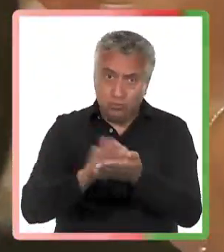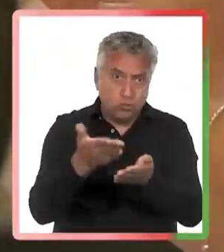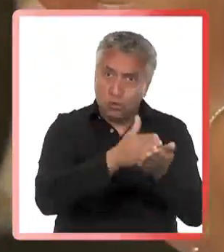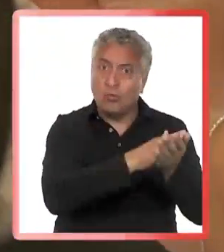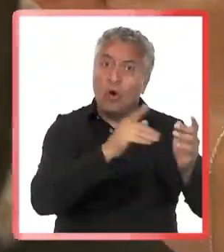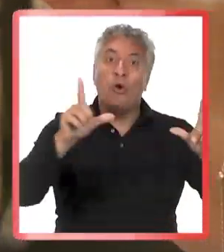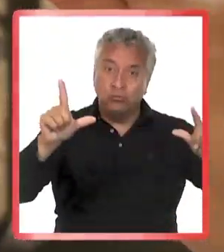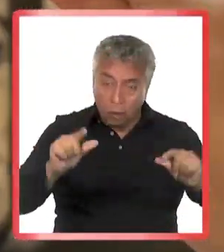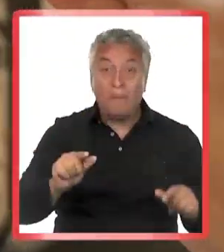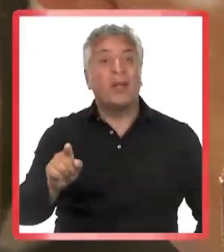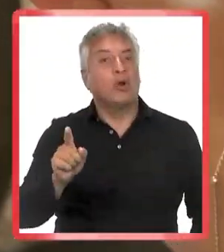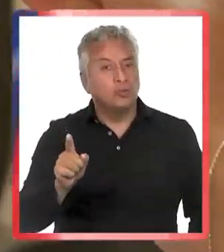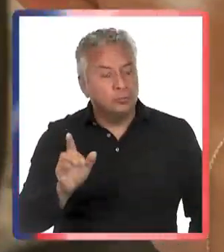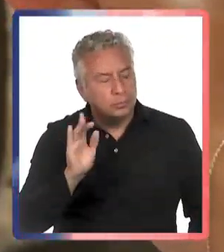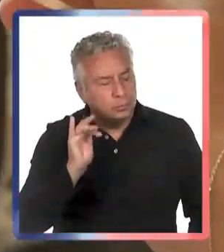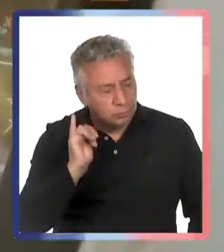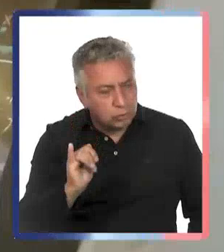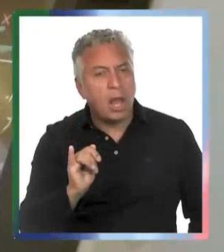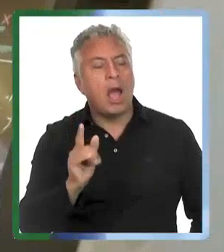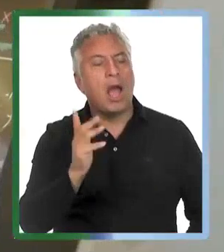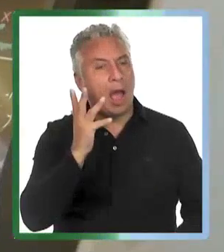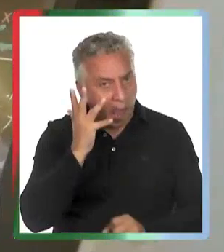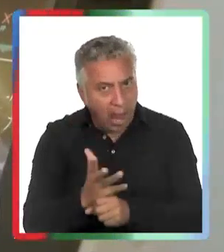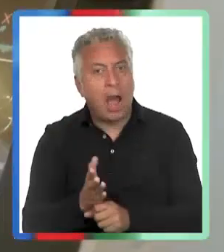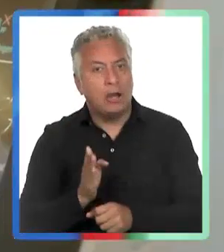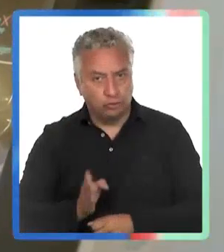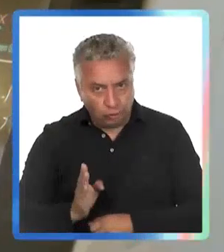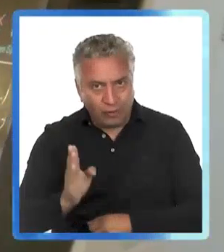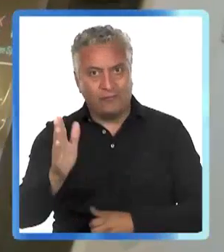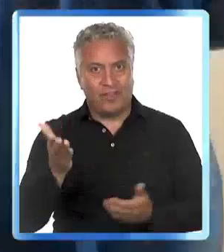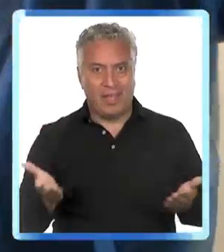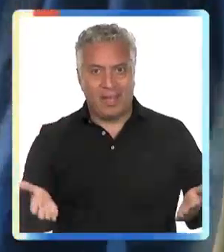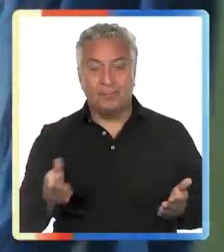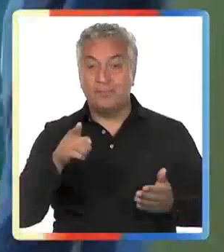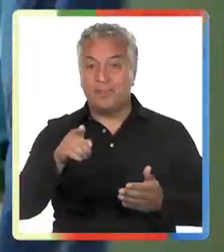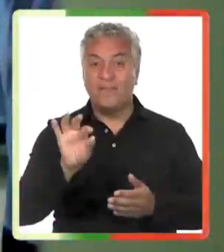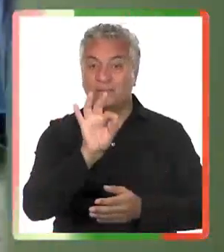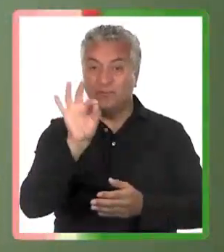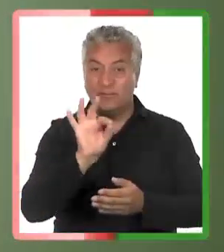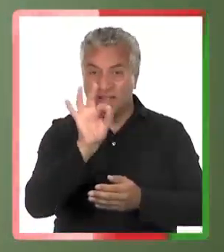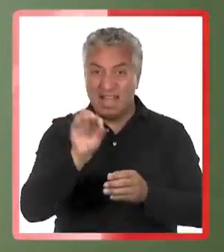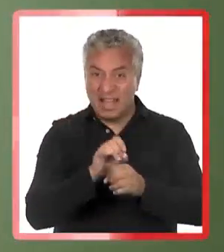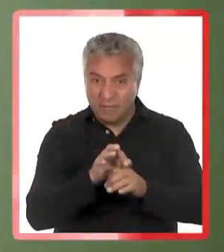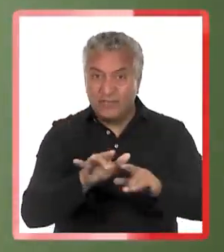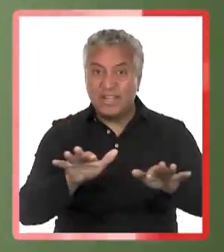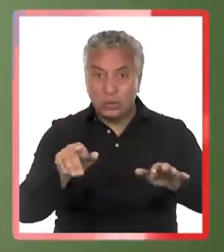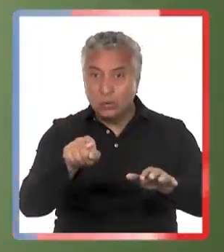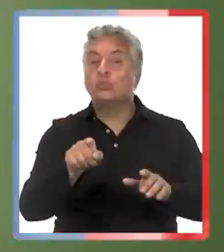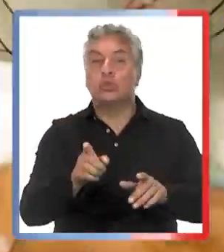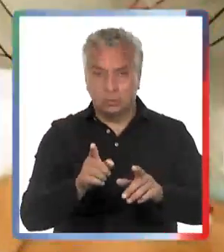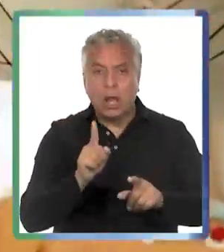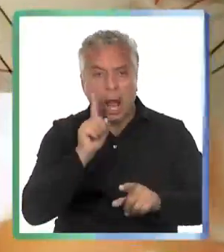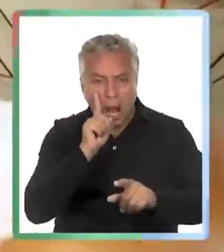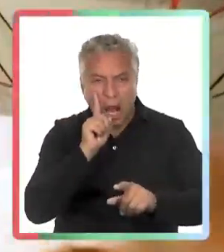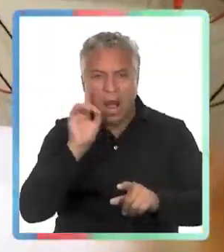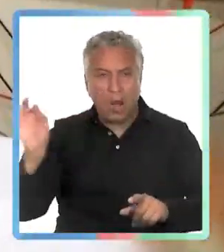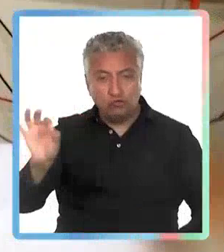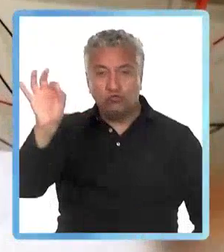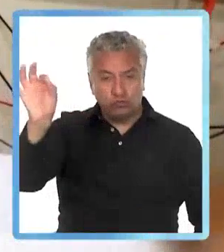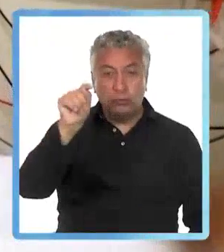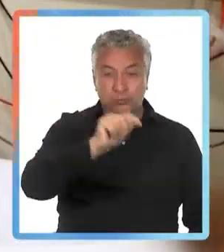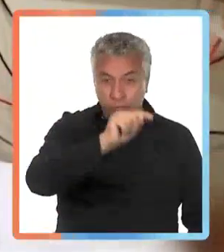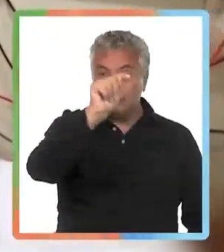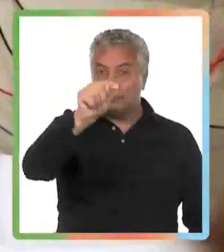igual que fallecimientos, pero siguen ocurriendo fallecimientos a consecuencia de esta enfermedad. Este virus sigue